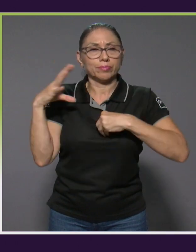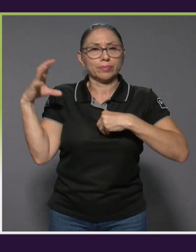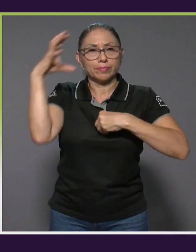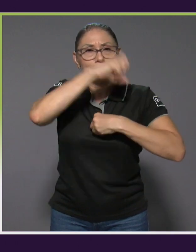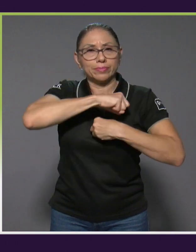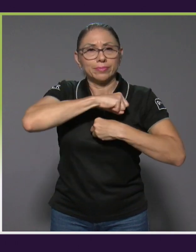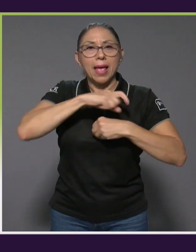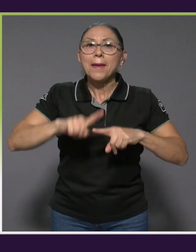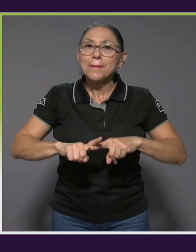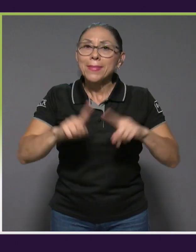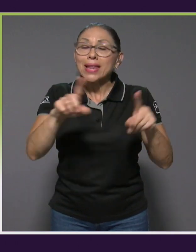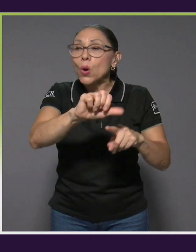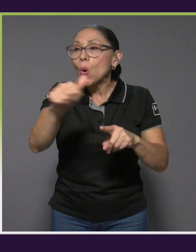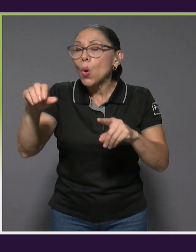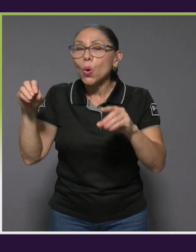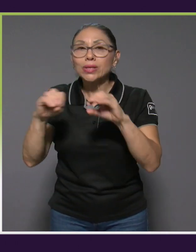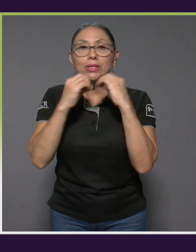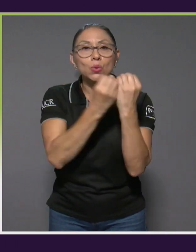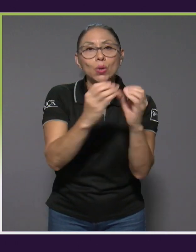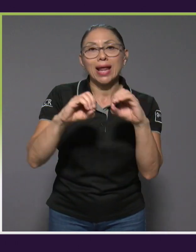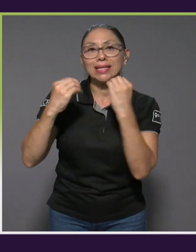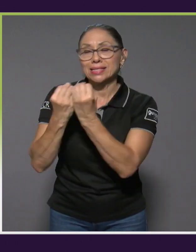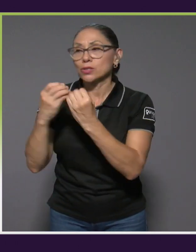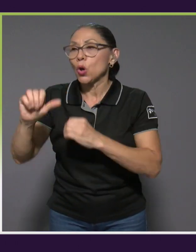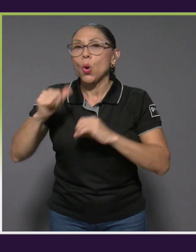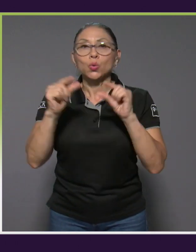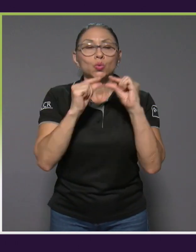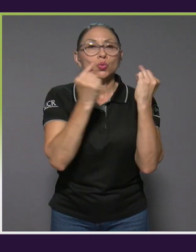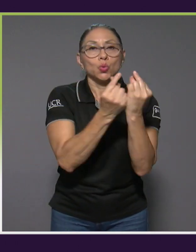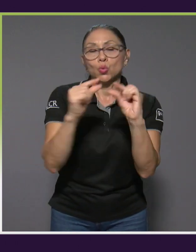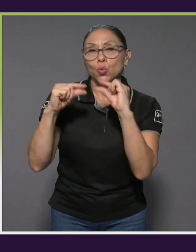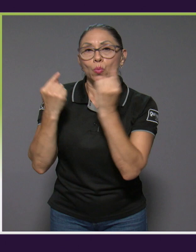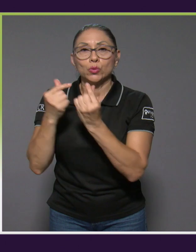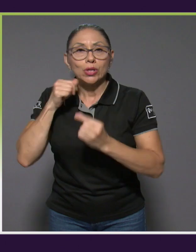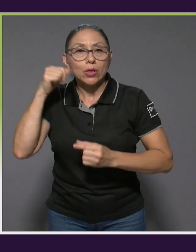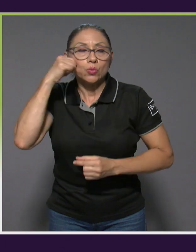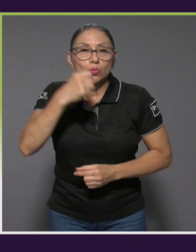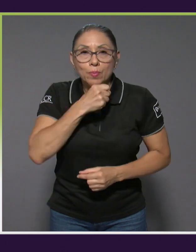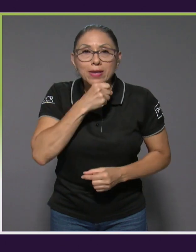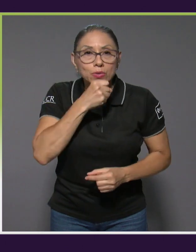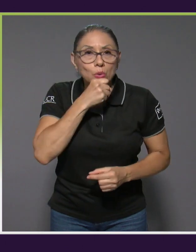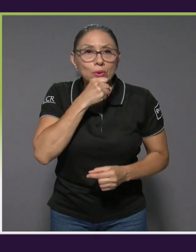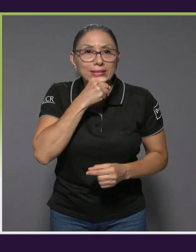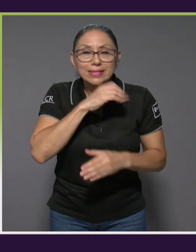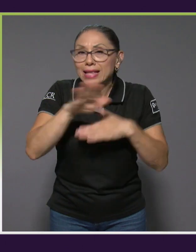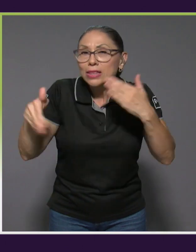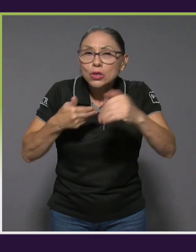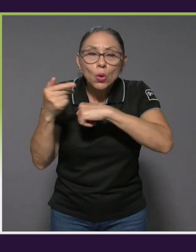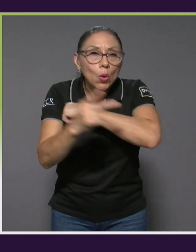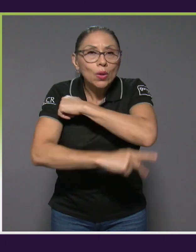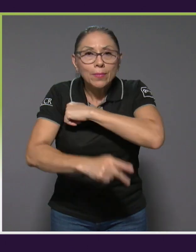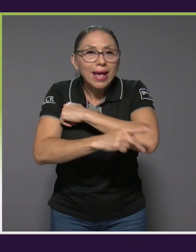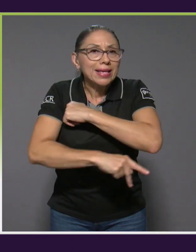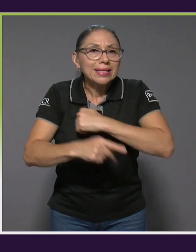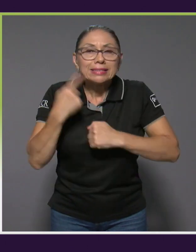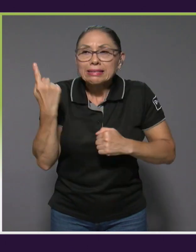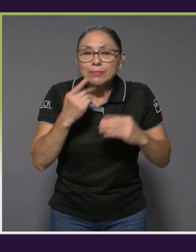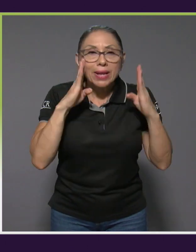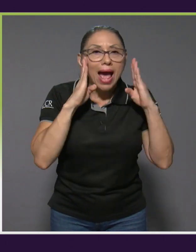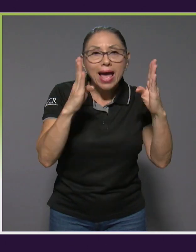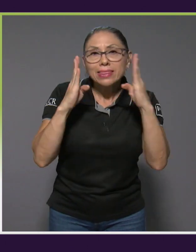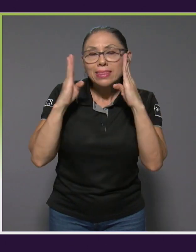organizaciones, otros clubes, otros grupos de adultos mayores en todo el país que normalmente atienden e